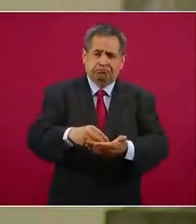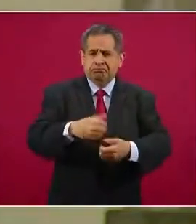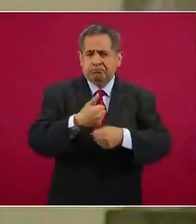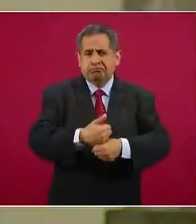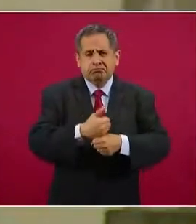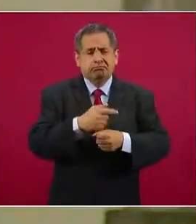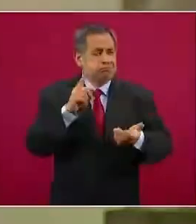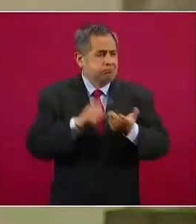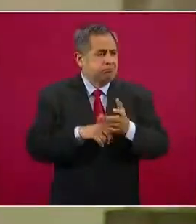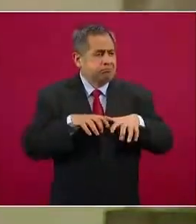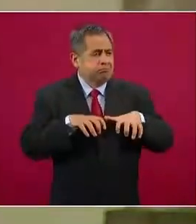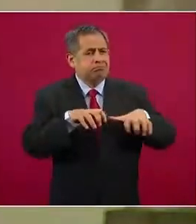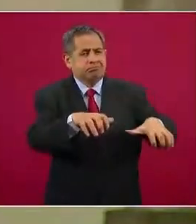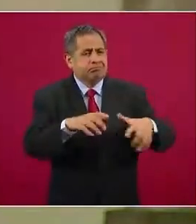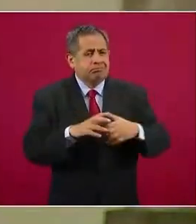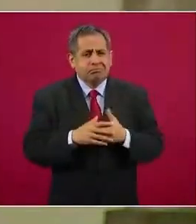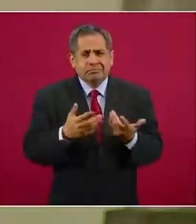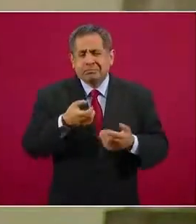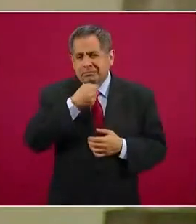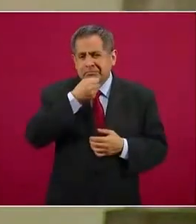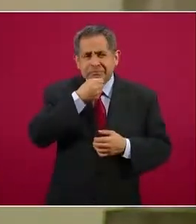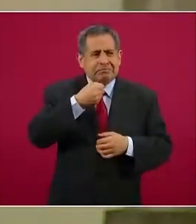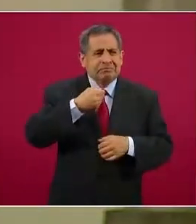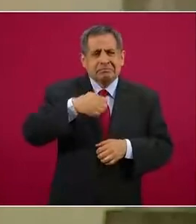vivas, personas de la tercera edad.